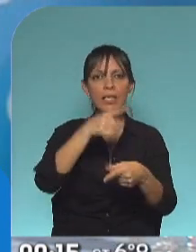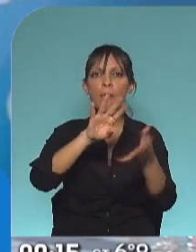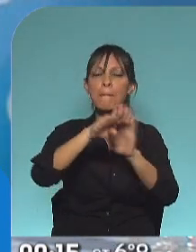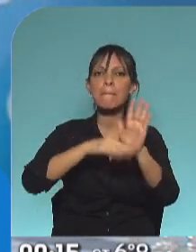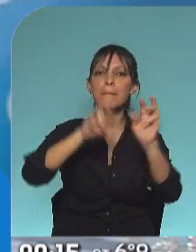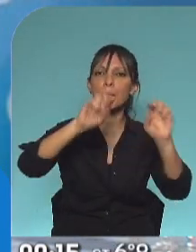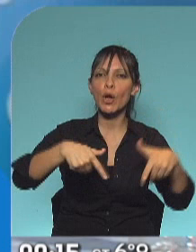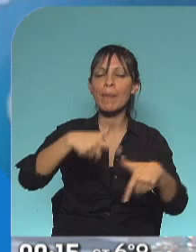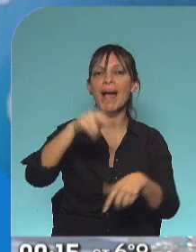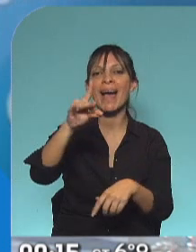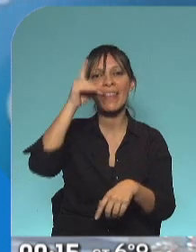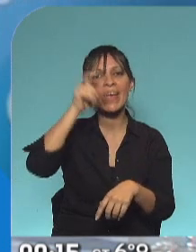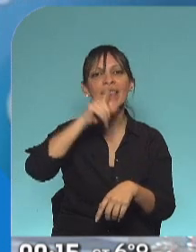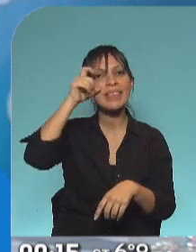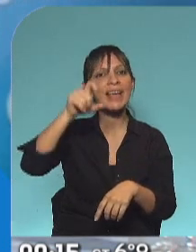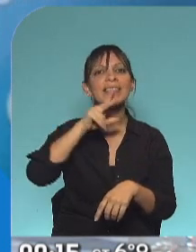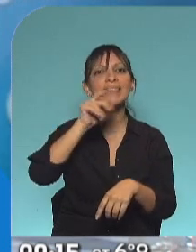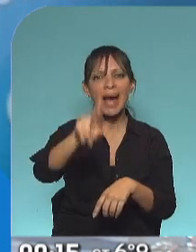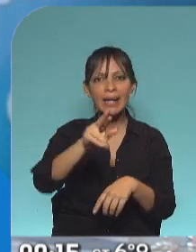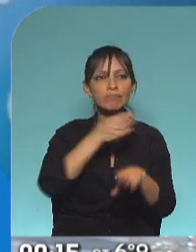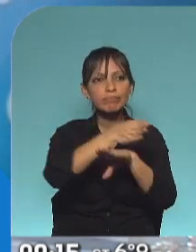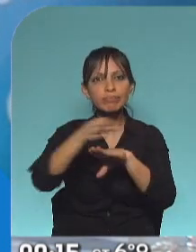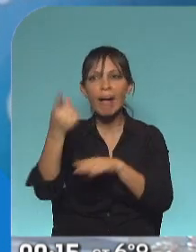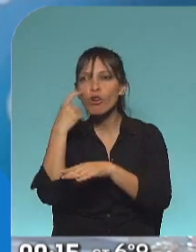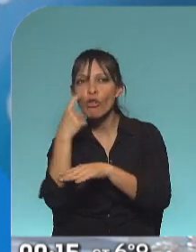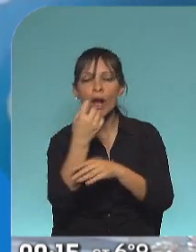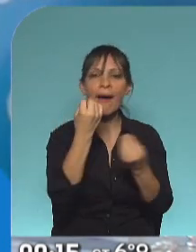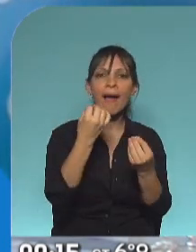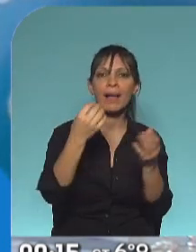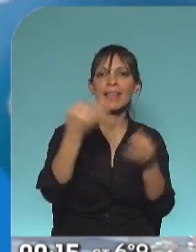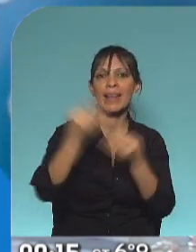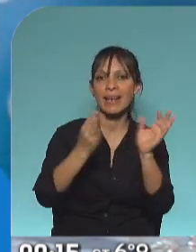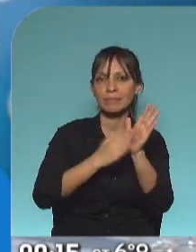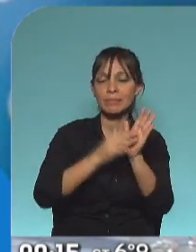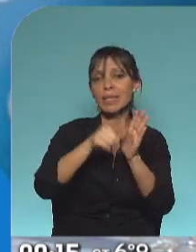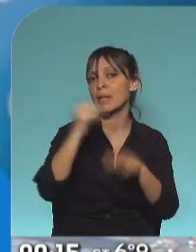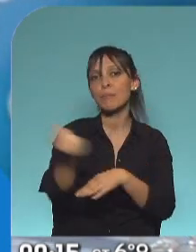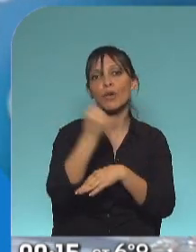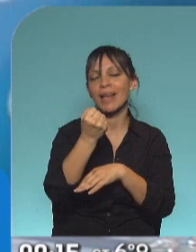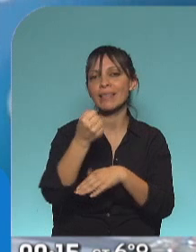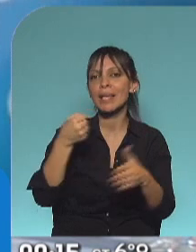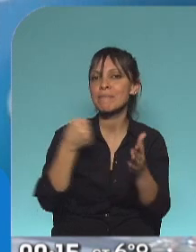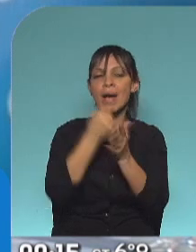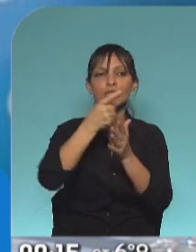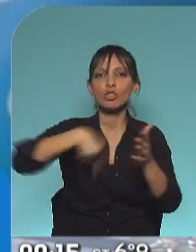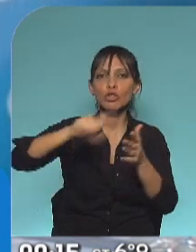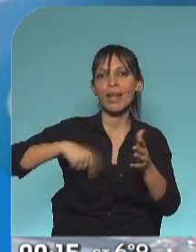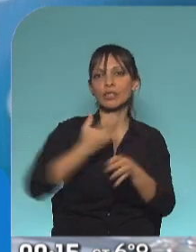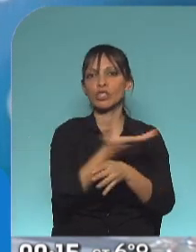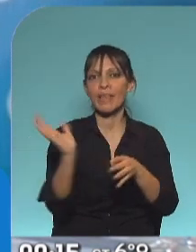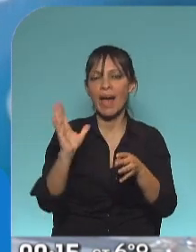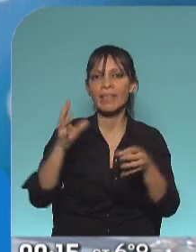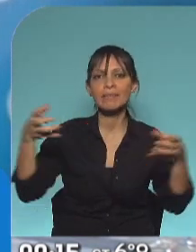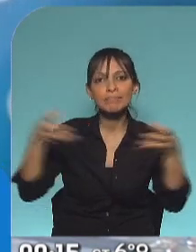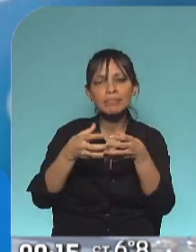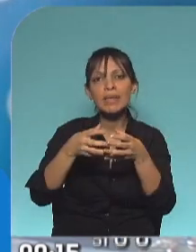que volvemos a recordar la importancia del rol individual que tiene este impacto colectivo, y en cada